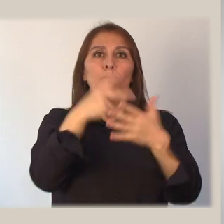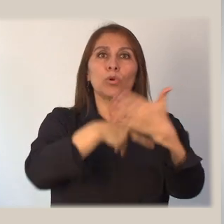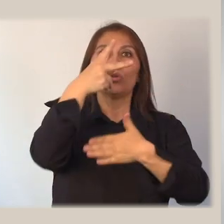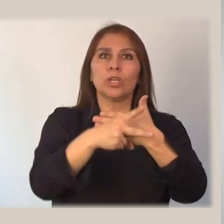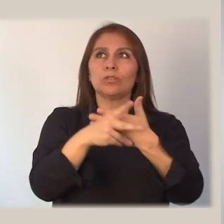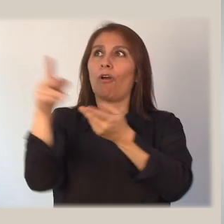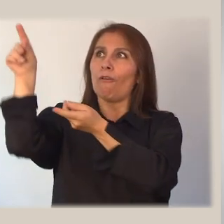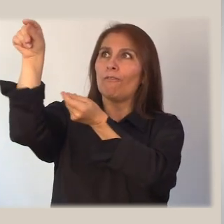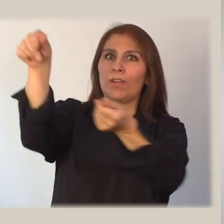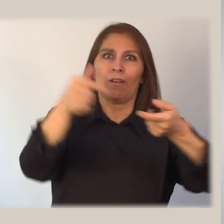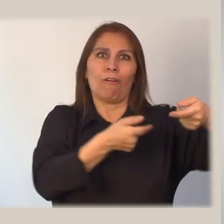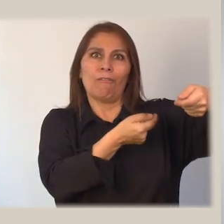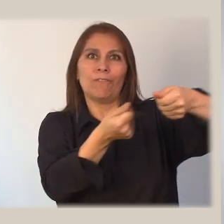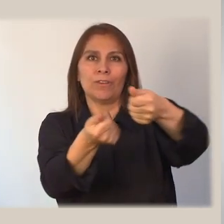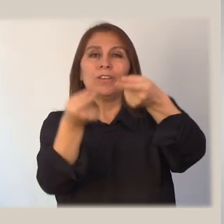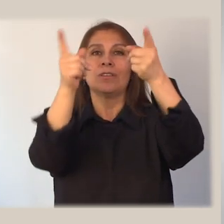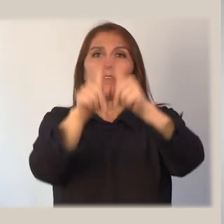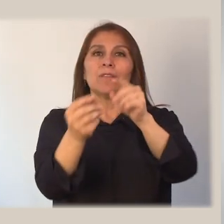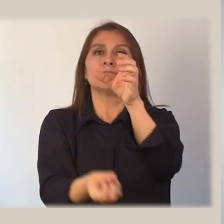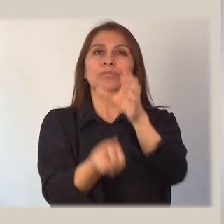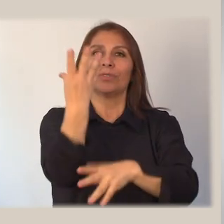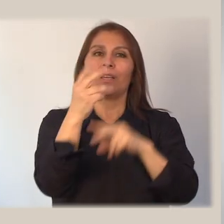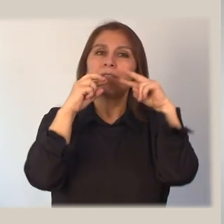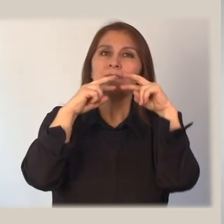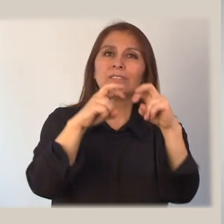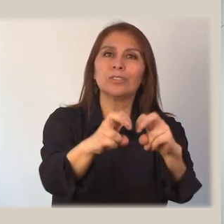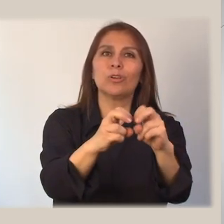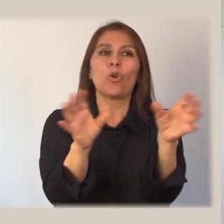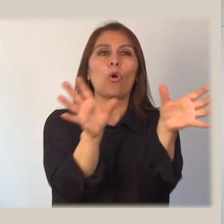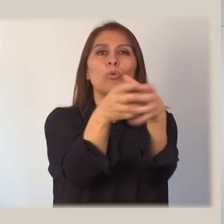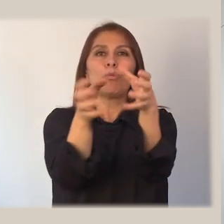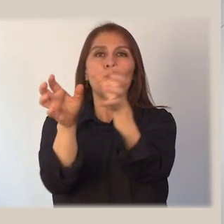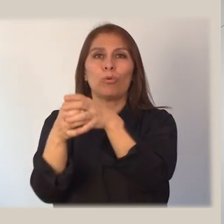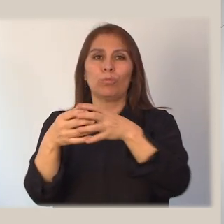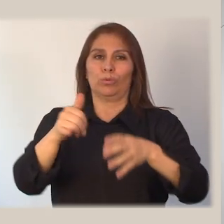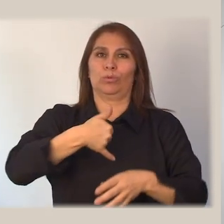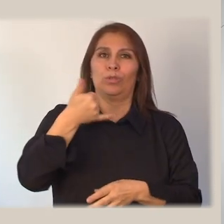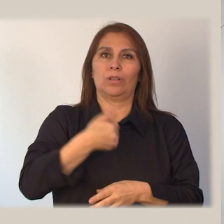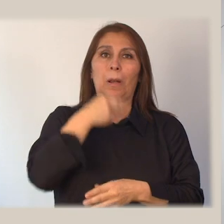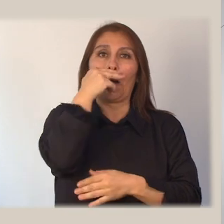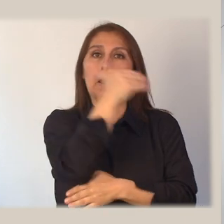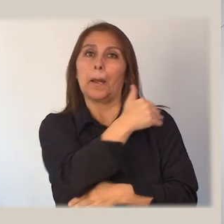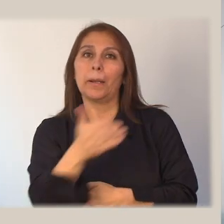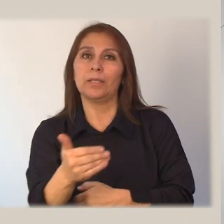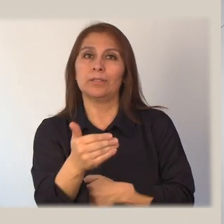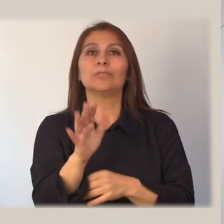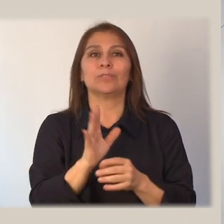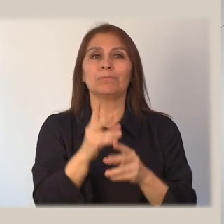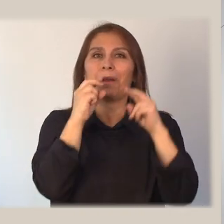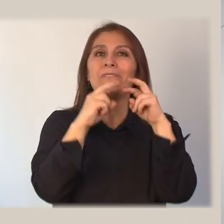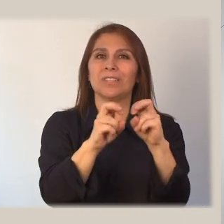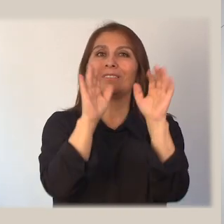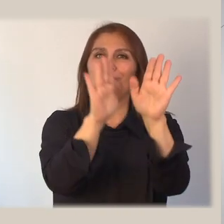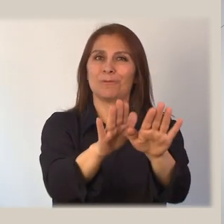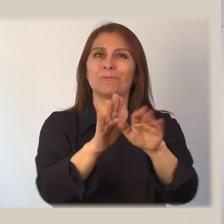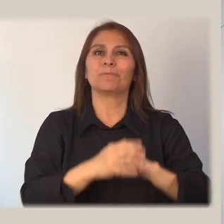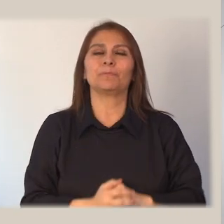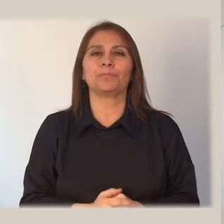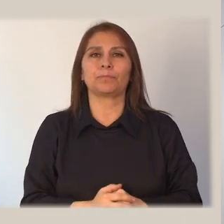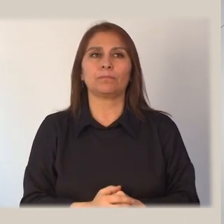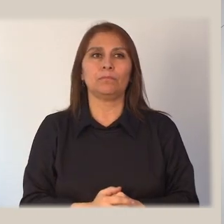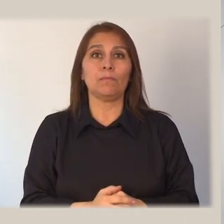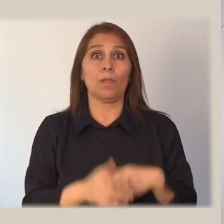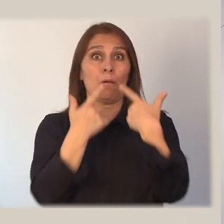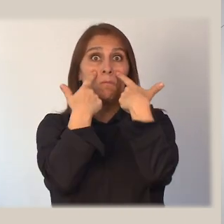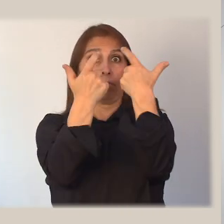en monitores de investigación, en proyectos cofinanciados y en la implementación de proyectos y semilleros de investigación infantiles y